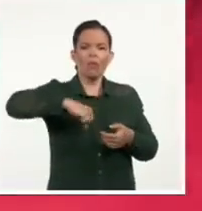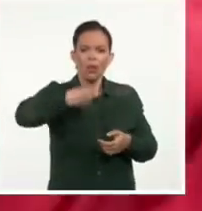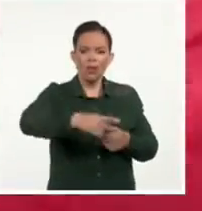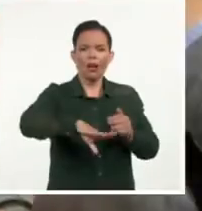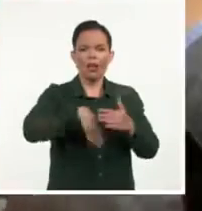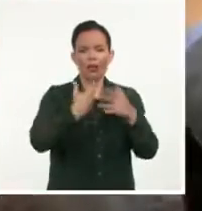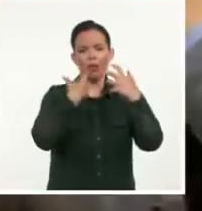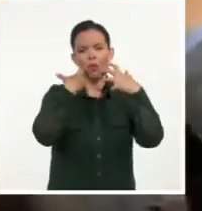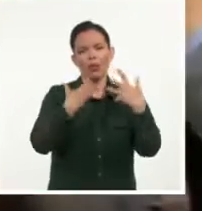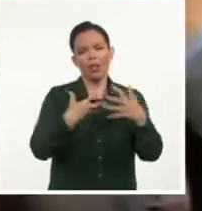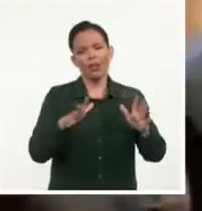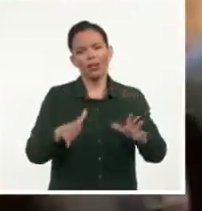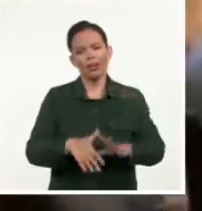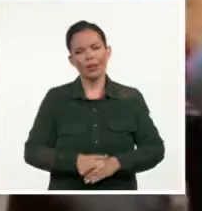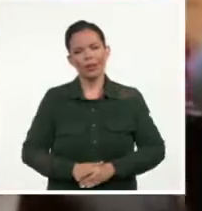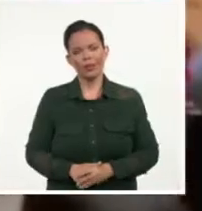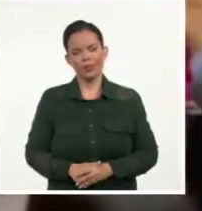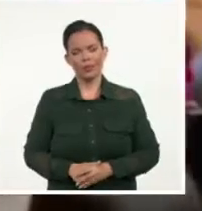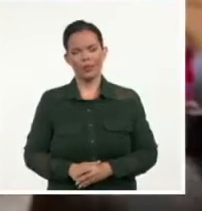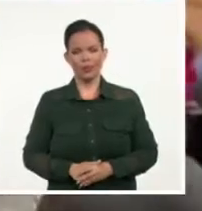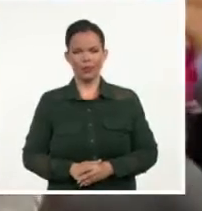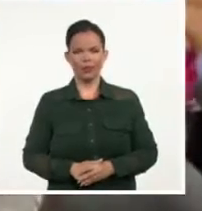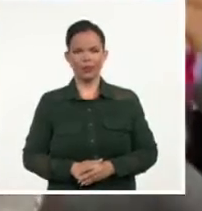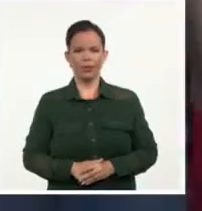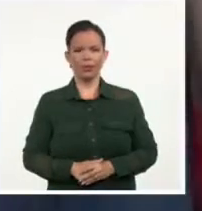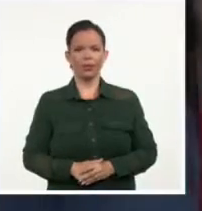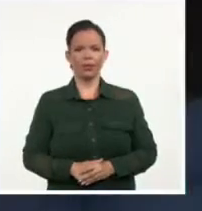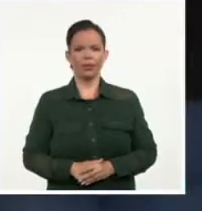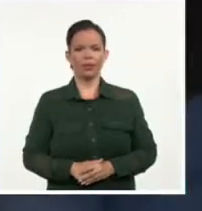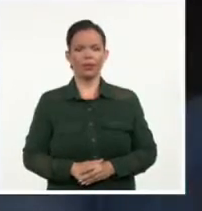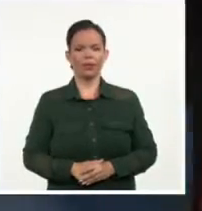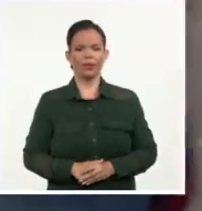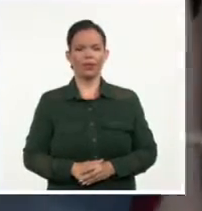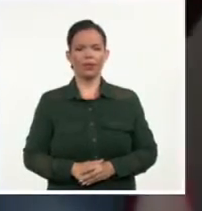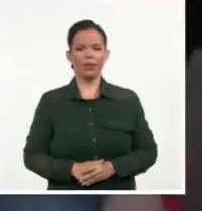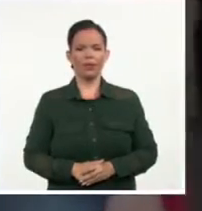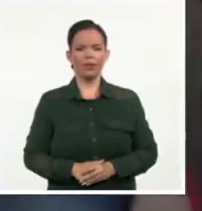Arlet Vasallo García, Sistema Informativo de la Televisión Cubana.